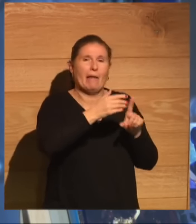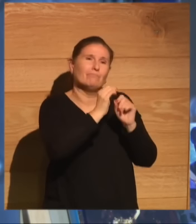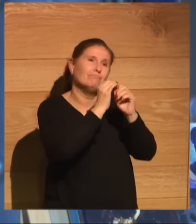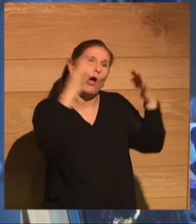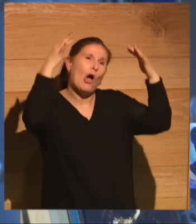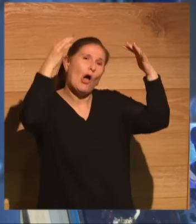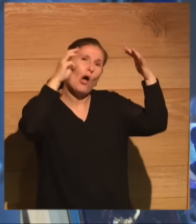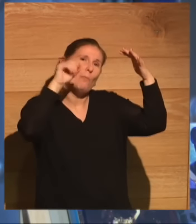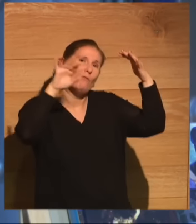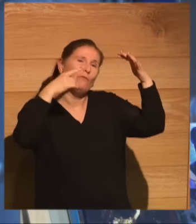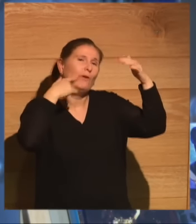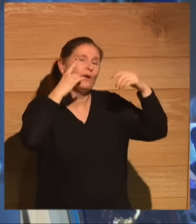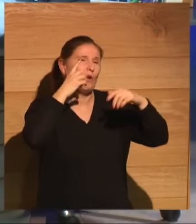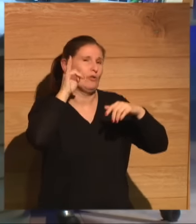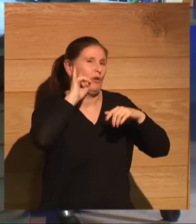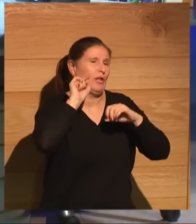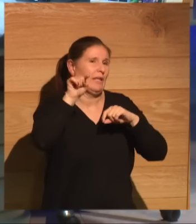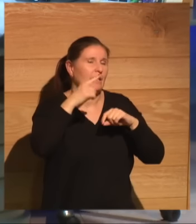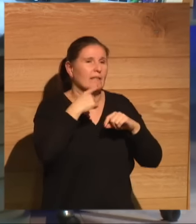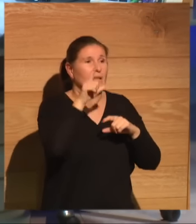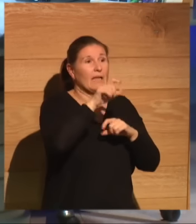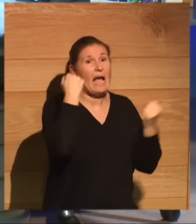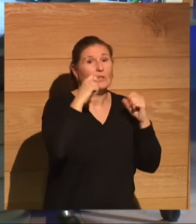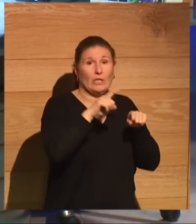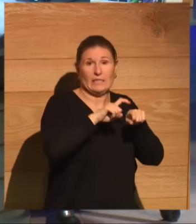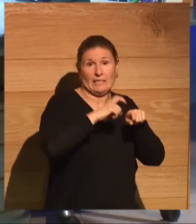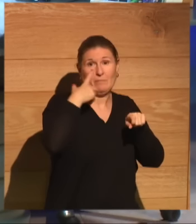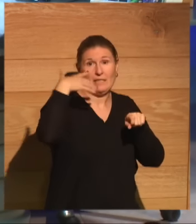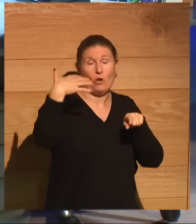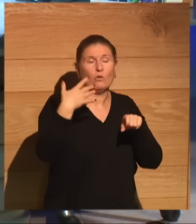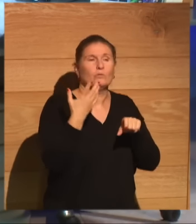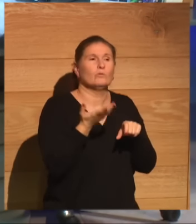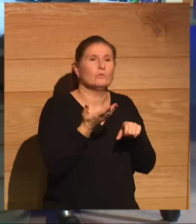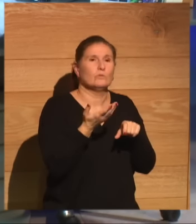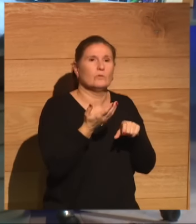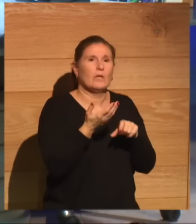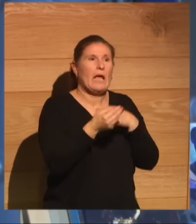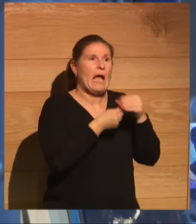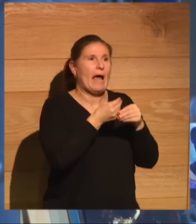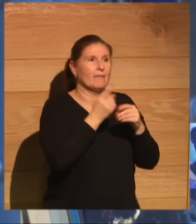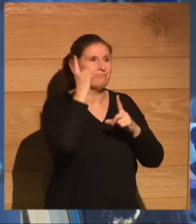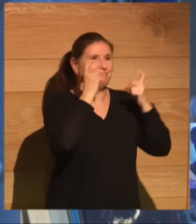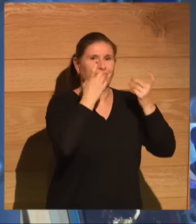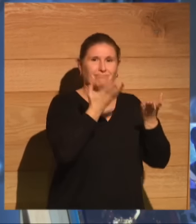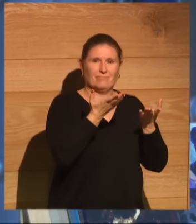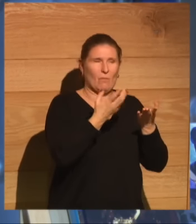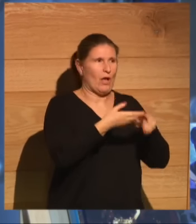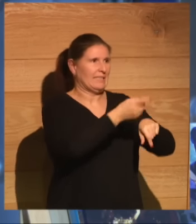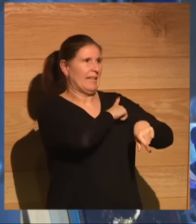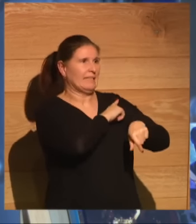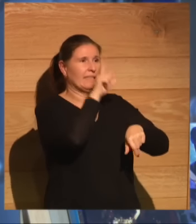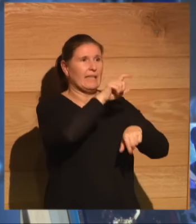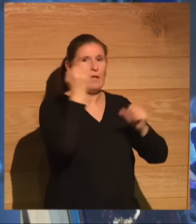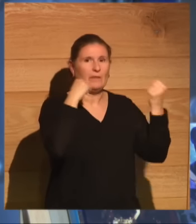Joker con bigote. Actores, el bigote pintado carismáticos, blanco. Hacen interpretaciones excesivas de personajes